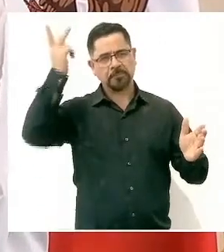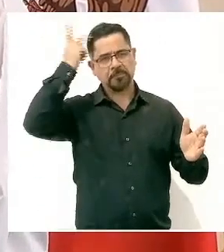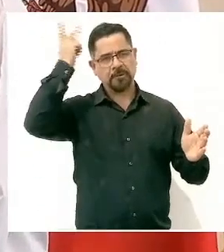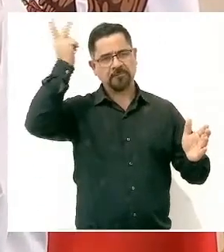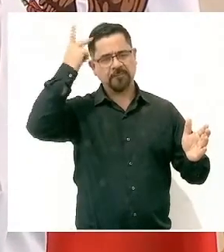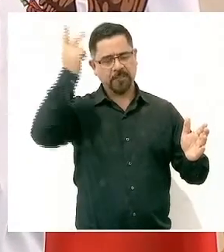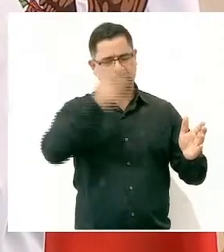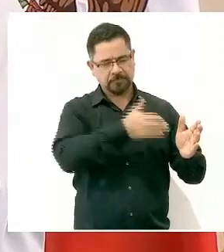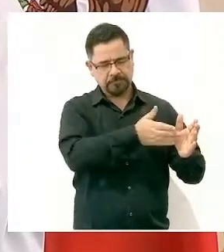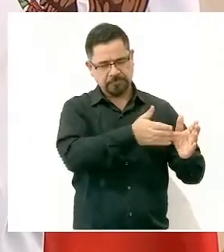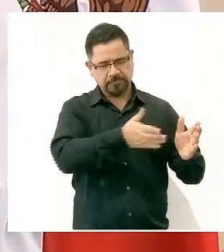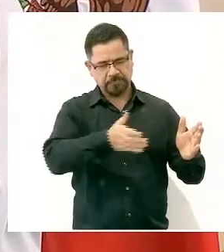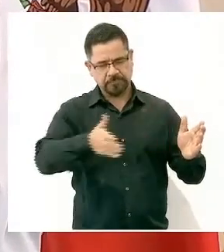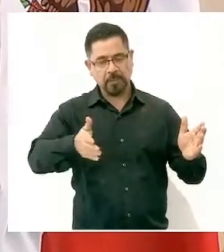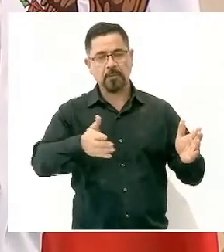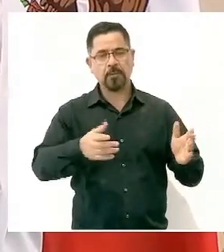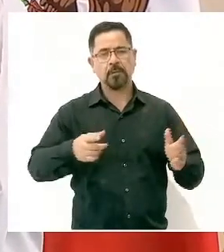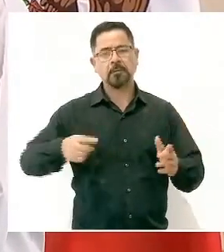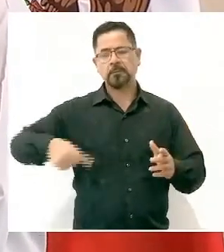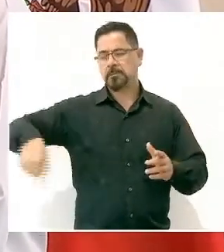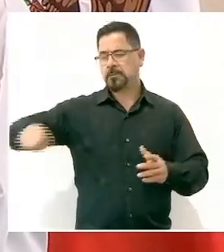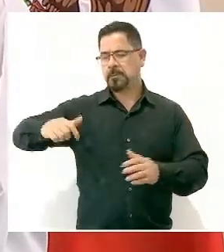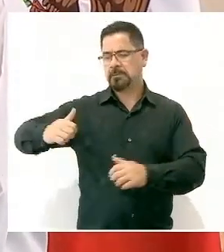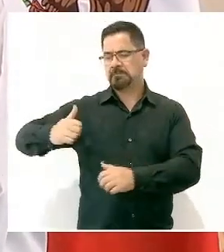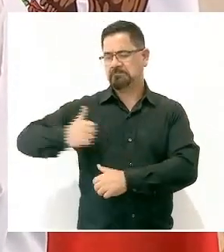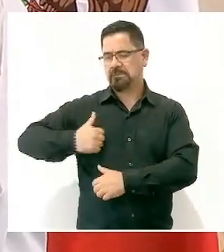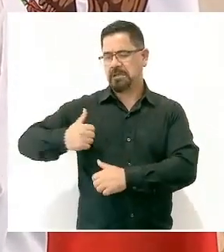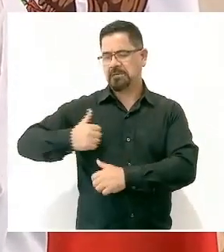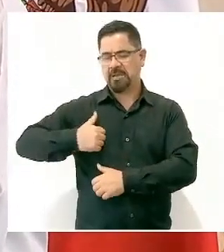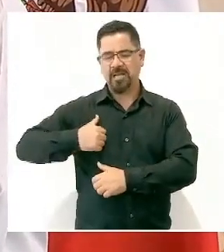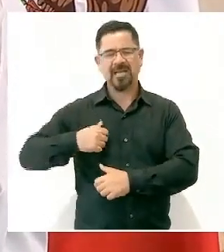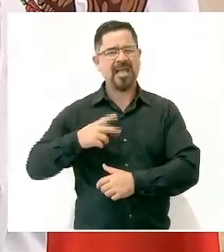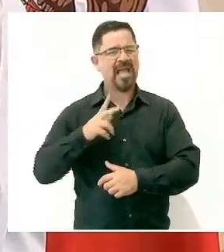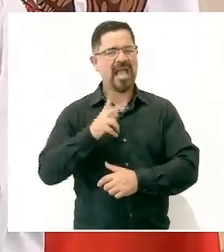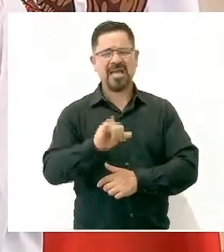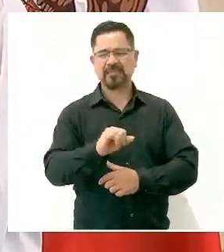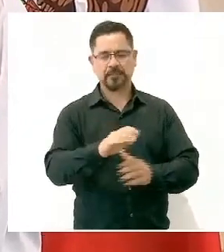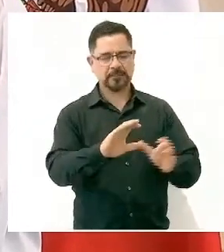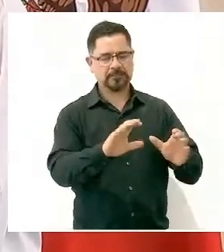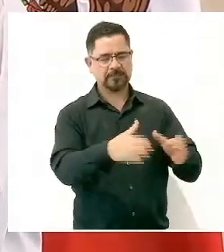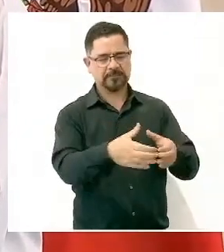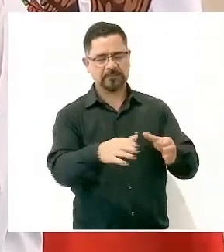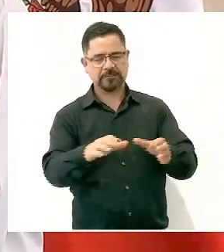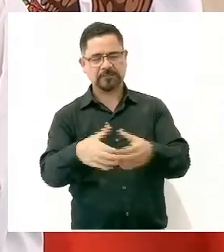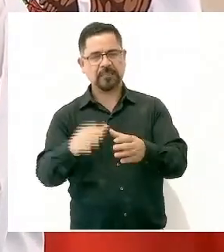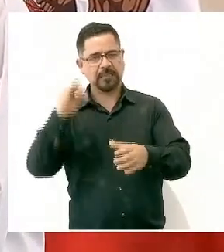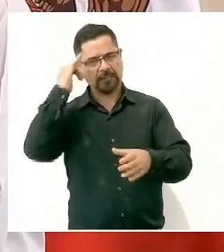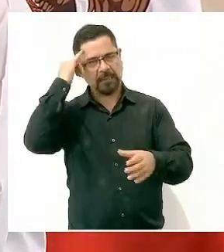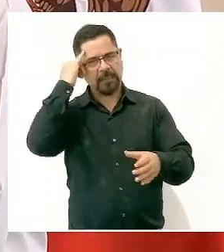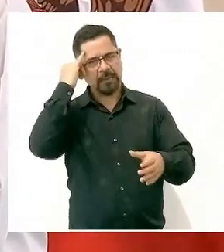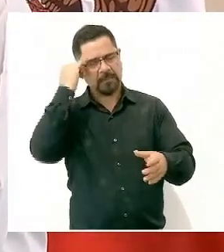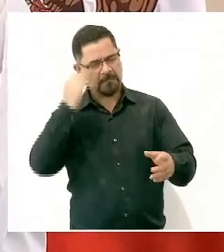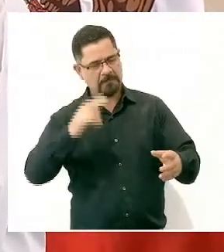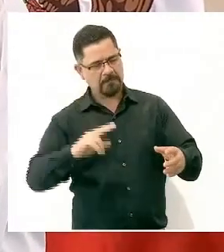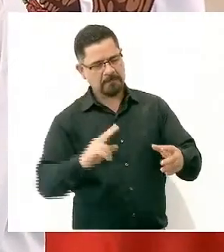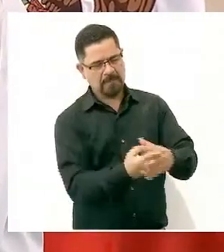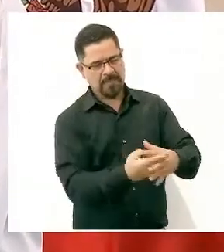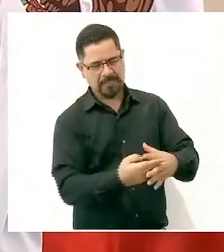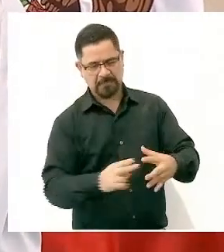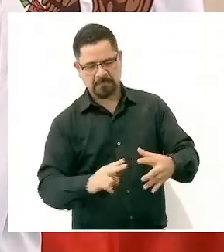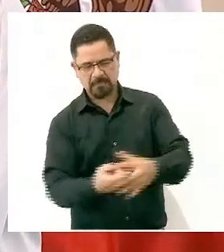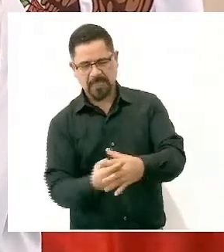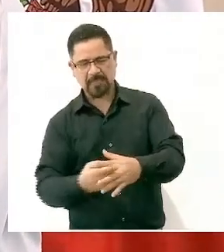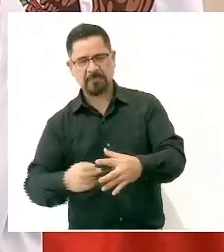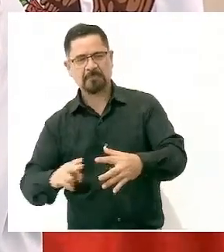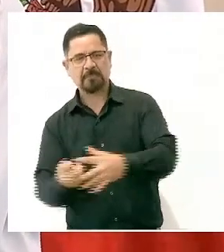el ejército asesinó a indígenas que defendían sus